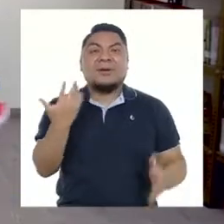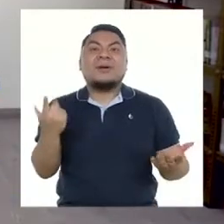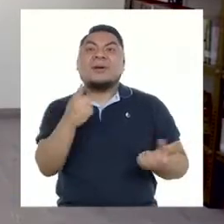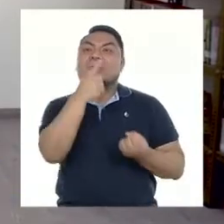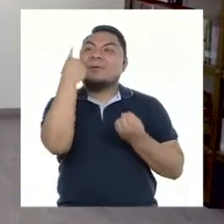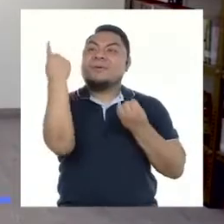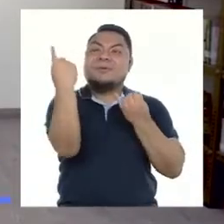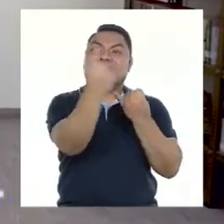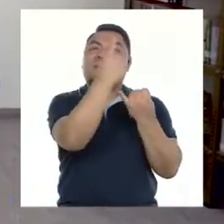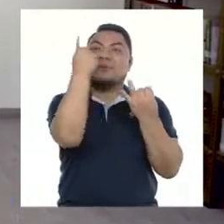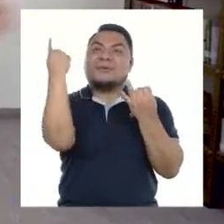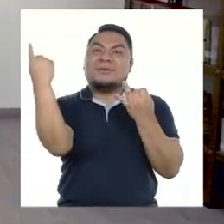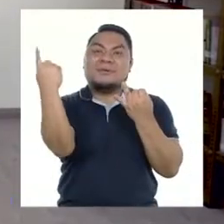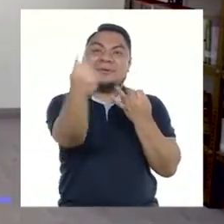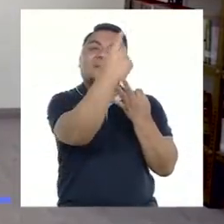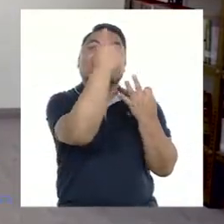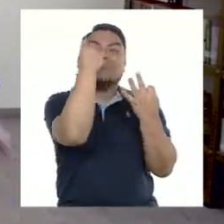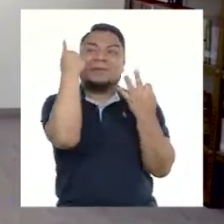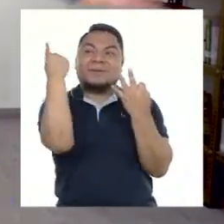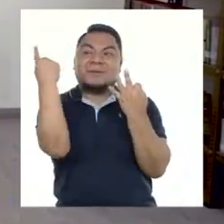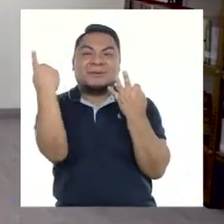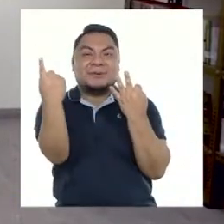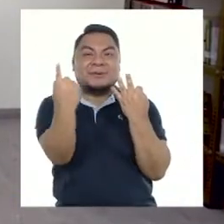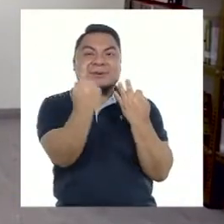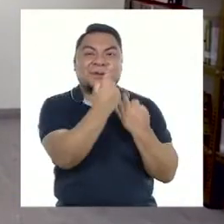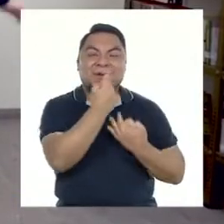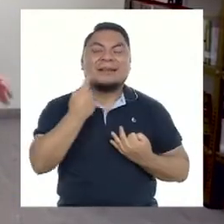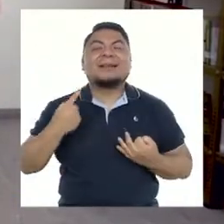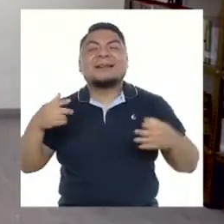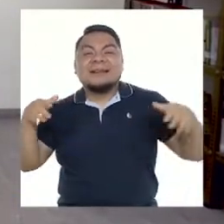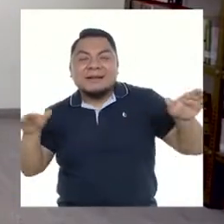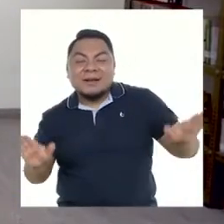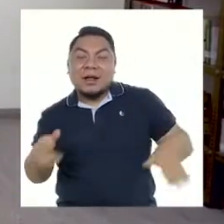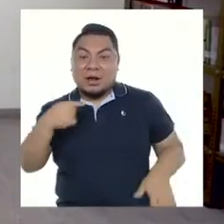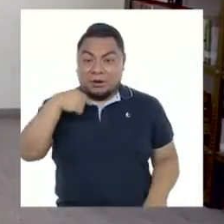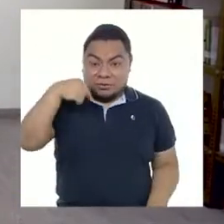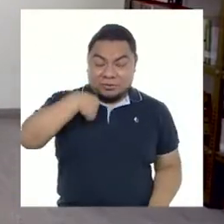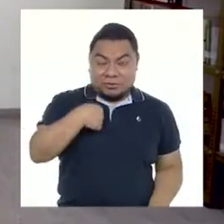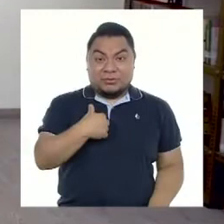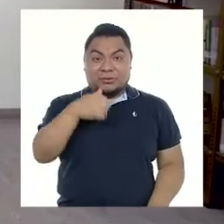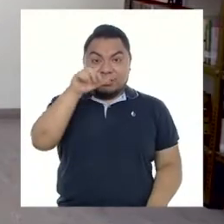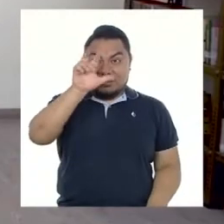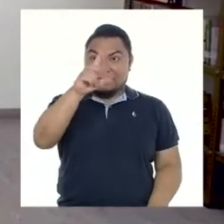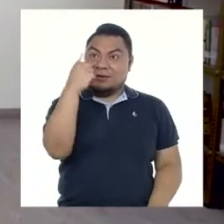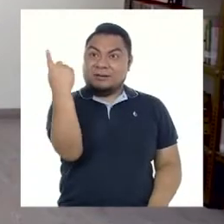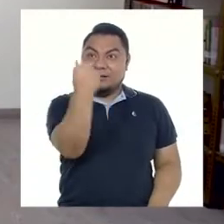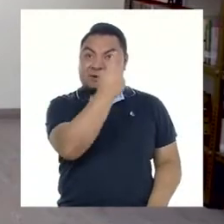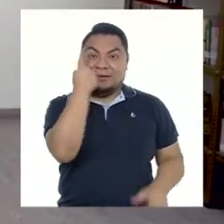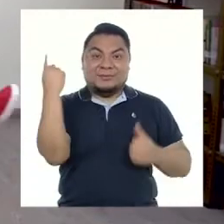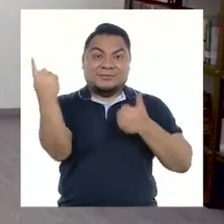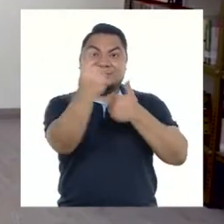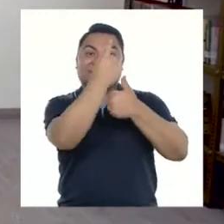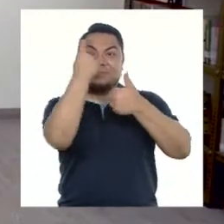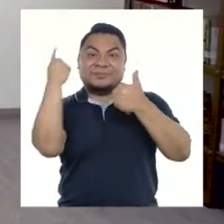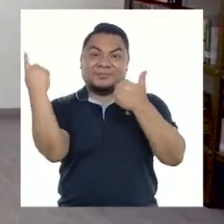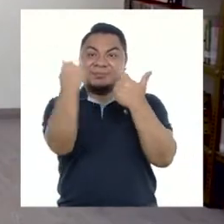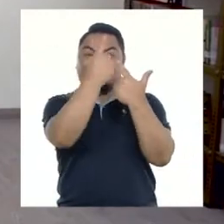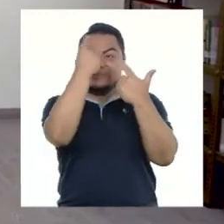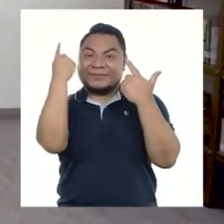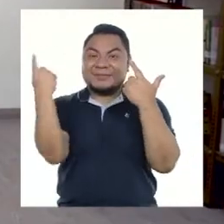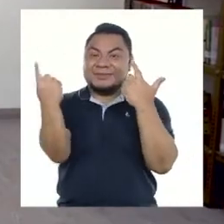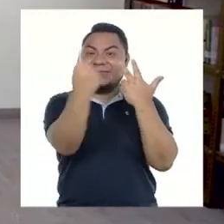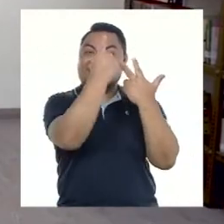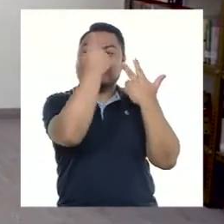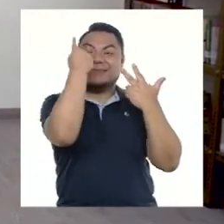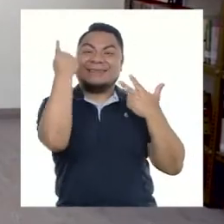cielo, rum, rum, rum. Doy tres vueltas en el cielo, rum,